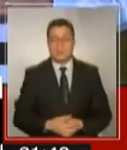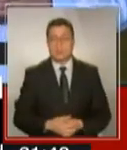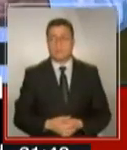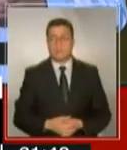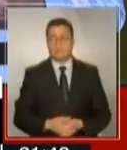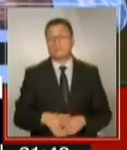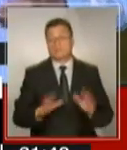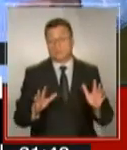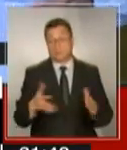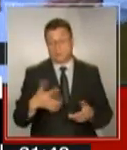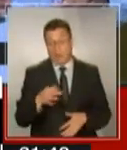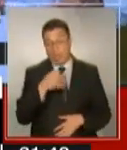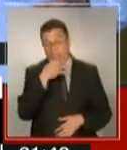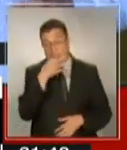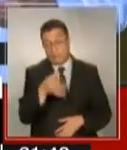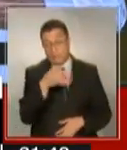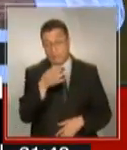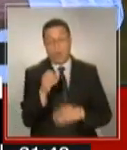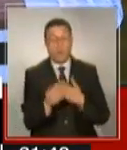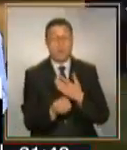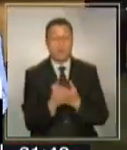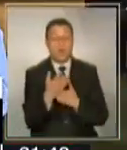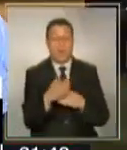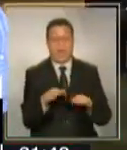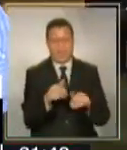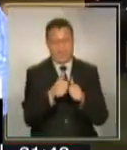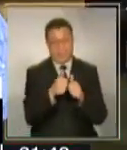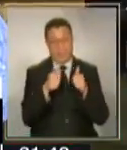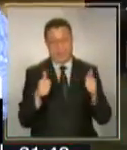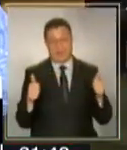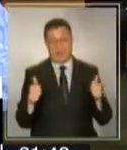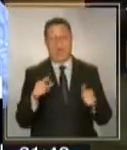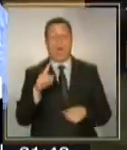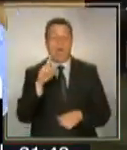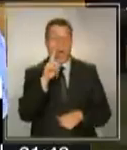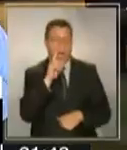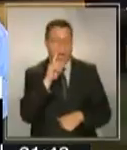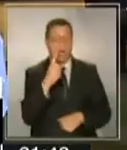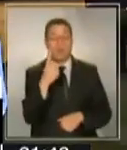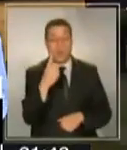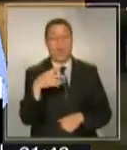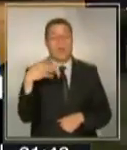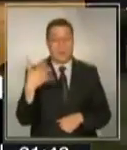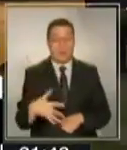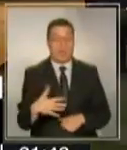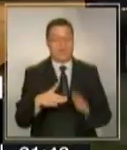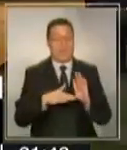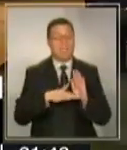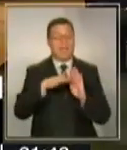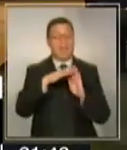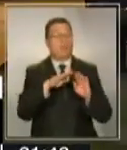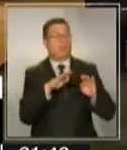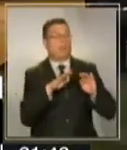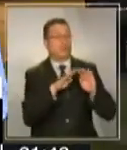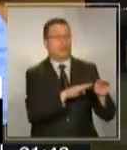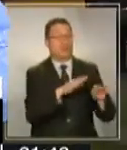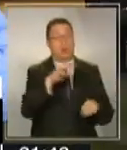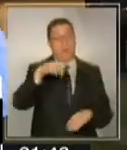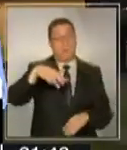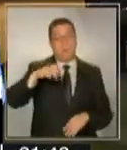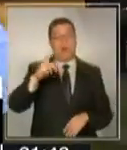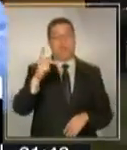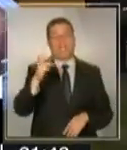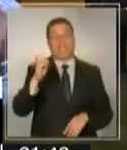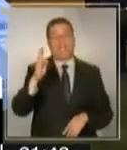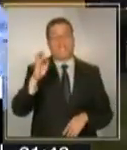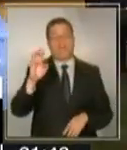Bueno, ya le he dicho, Mónica, que en la nueva directiva hay una importante mayoría a favor de Cristian Monquever. Si es que